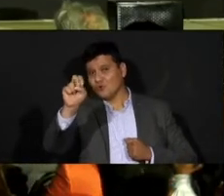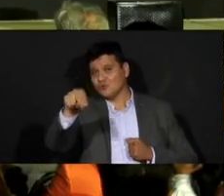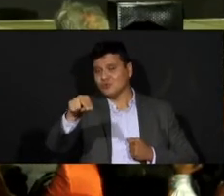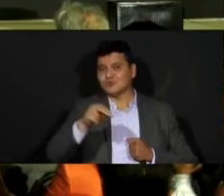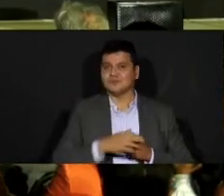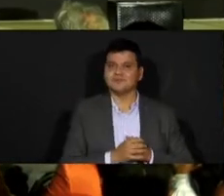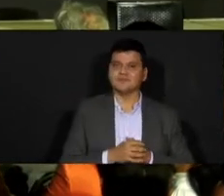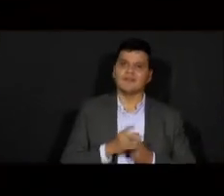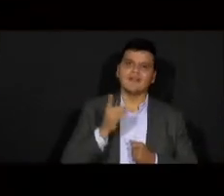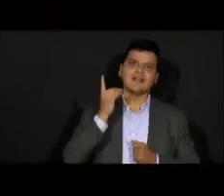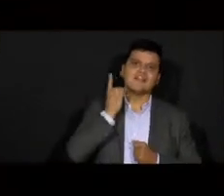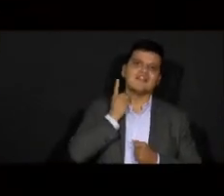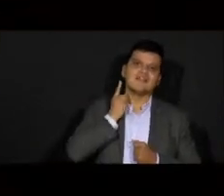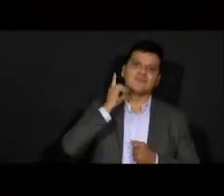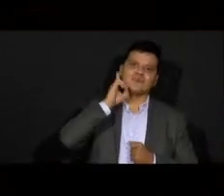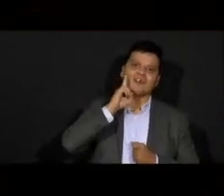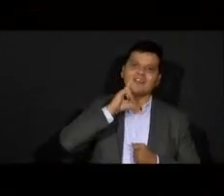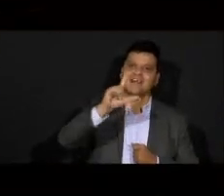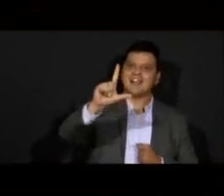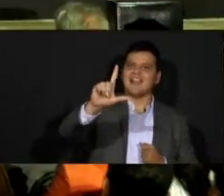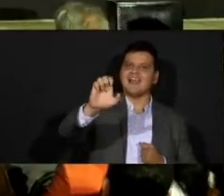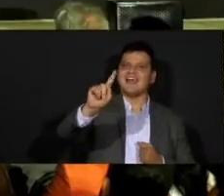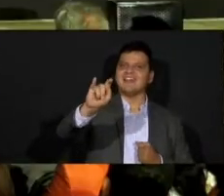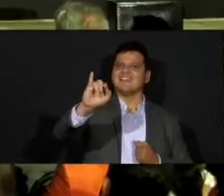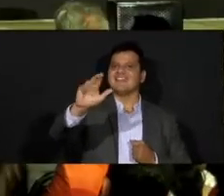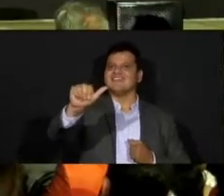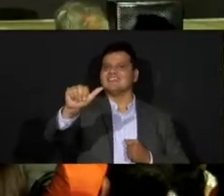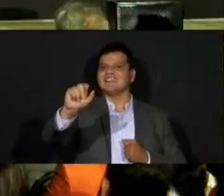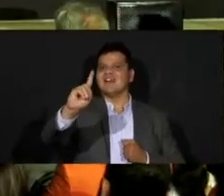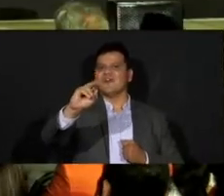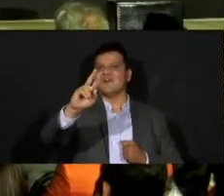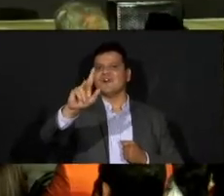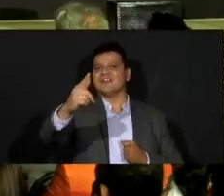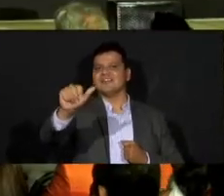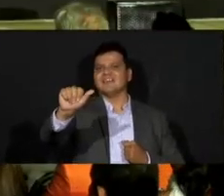Diputada Leticia Ortega Maínez.